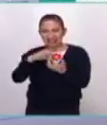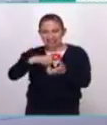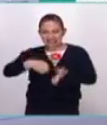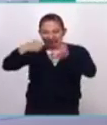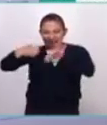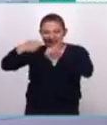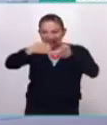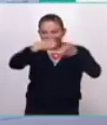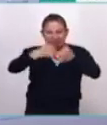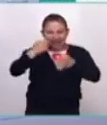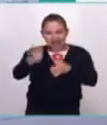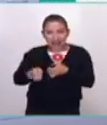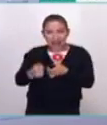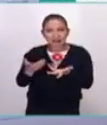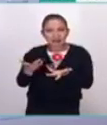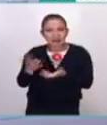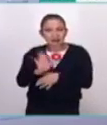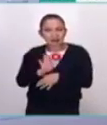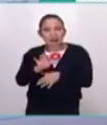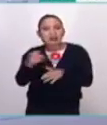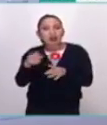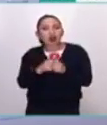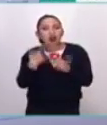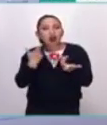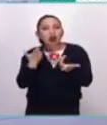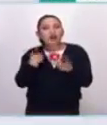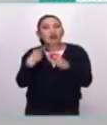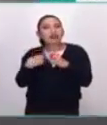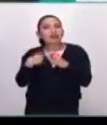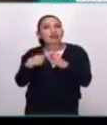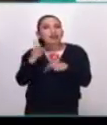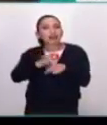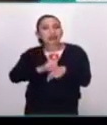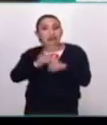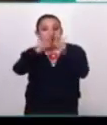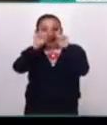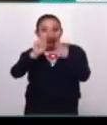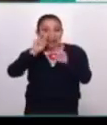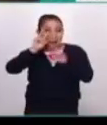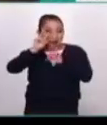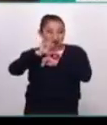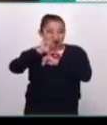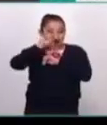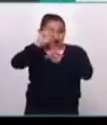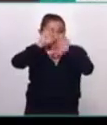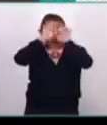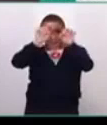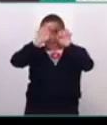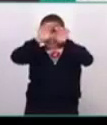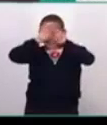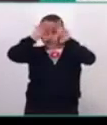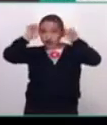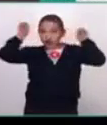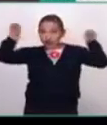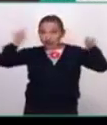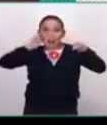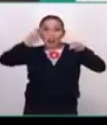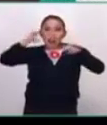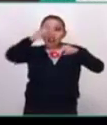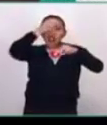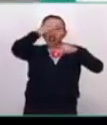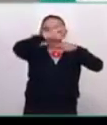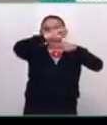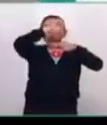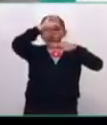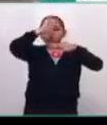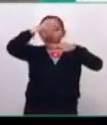arquitectura que tienen que ver con la cuenta de los días. La sierra que está allá al fondo es donde el sol va caminando, por decirlo